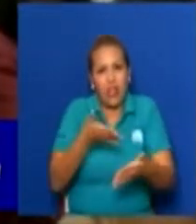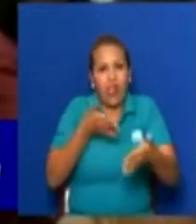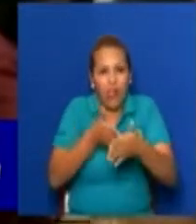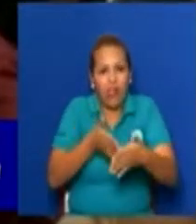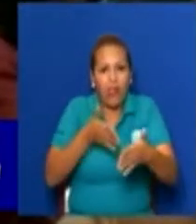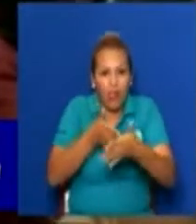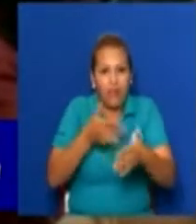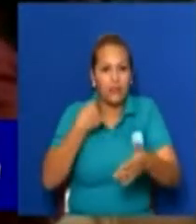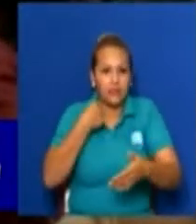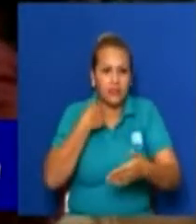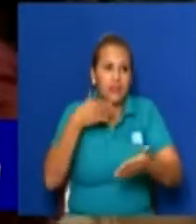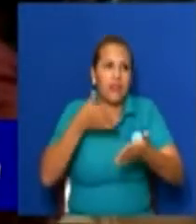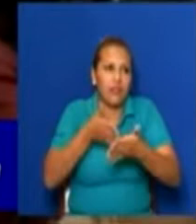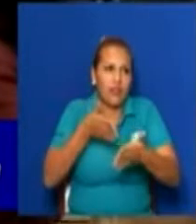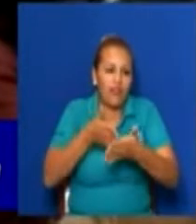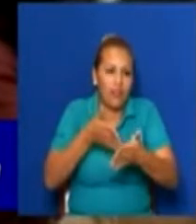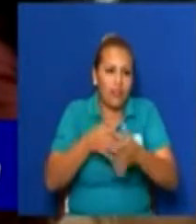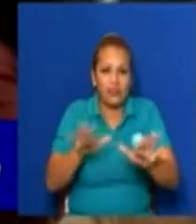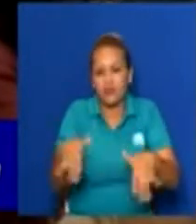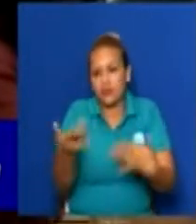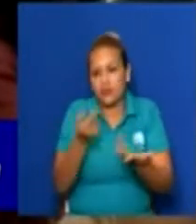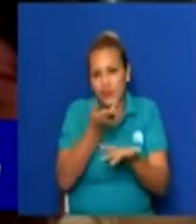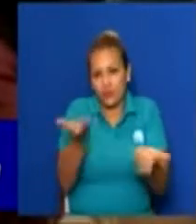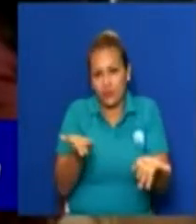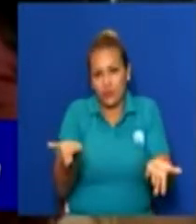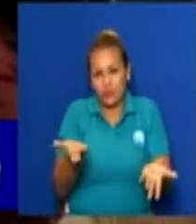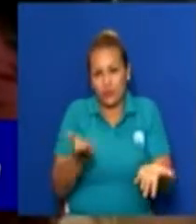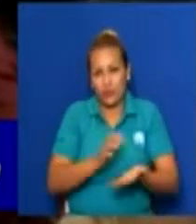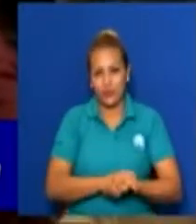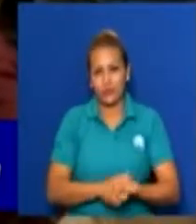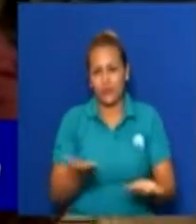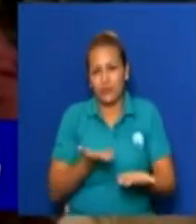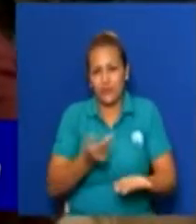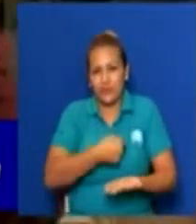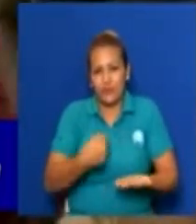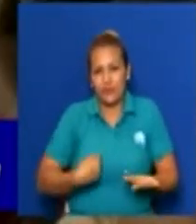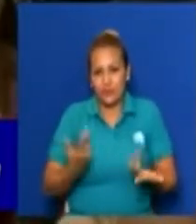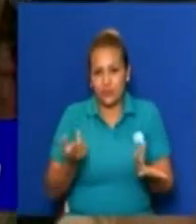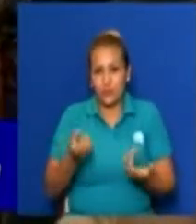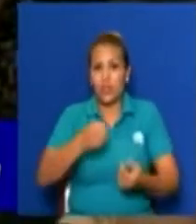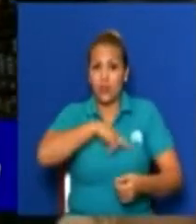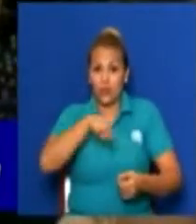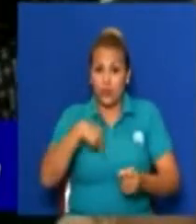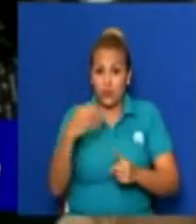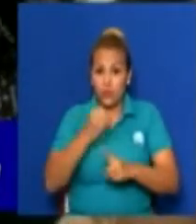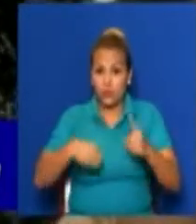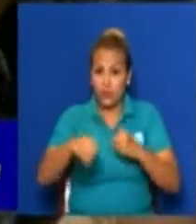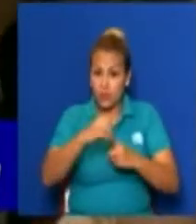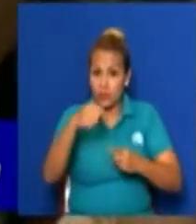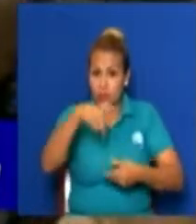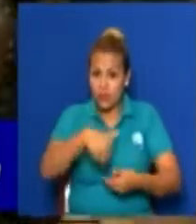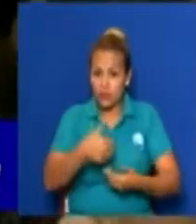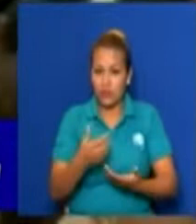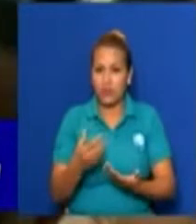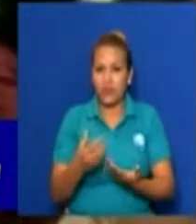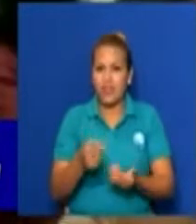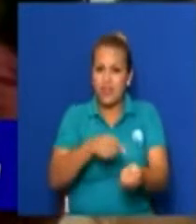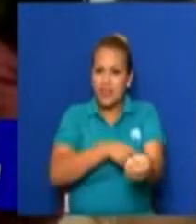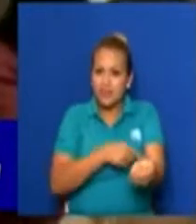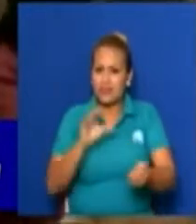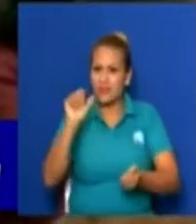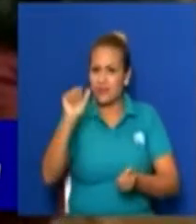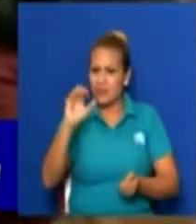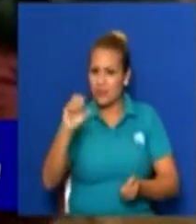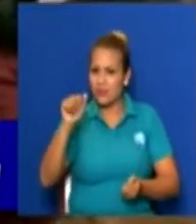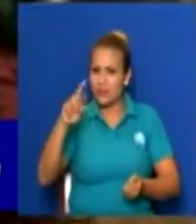tropiezo. ¿Cómo van a creer que a nuestra organización, hermano Carlos Emilio,